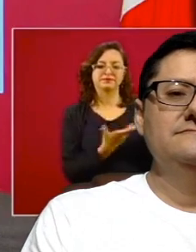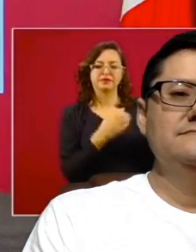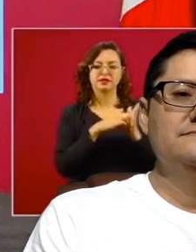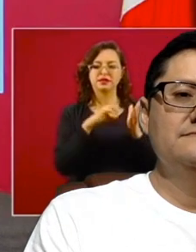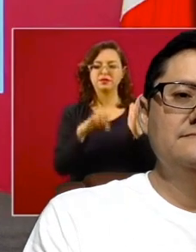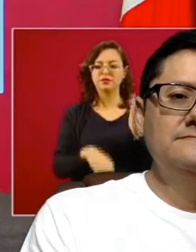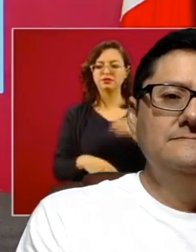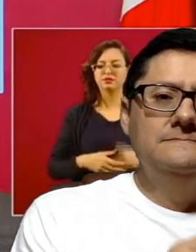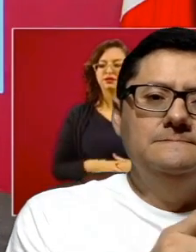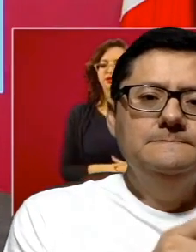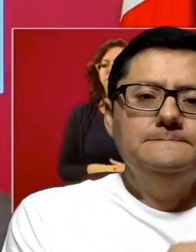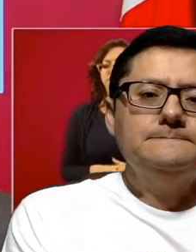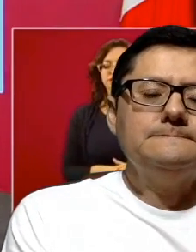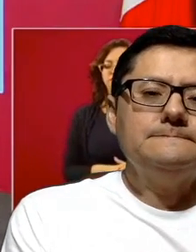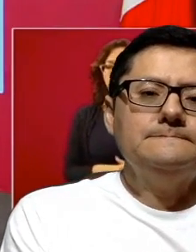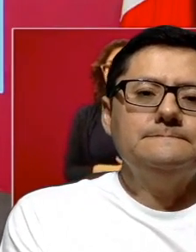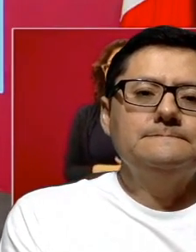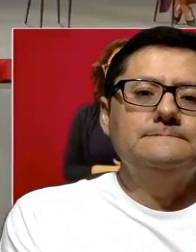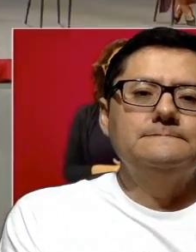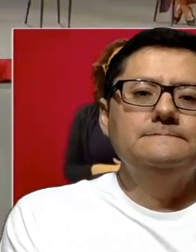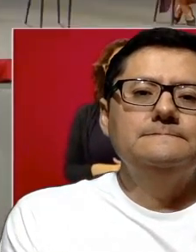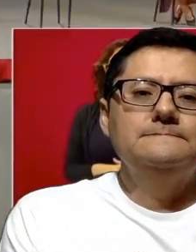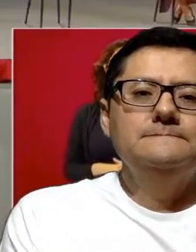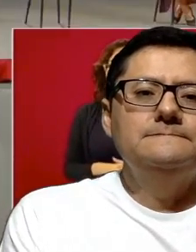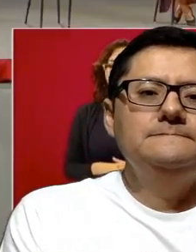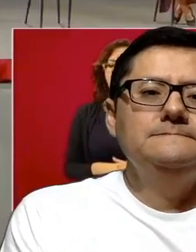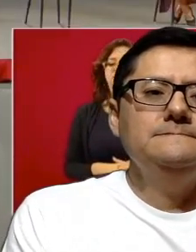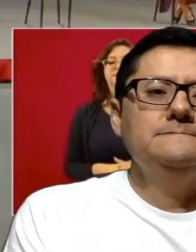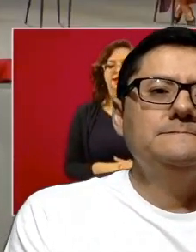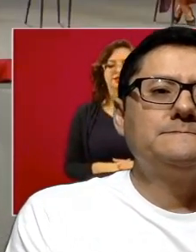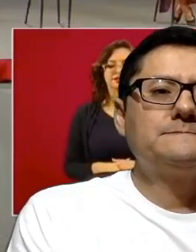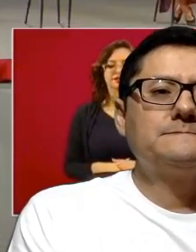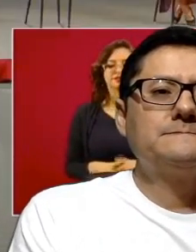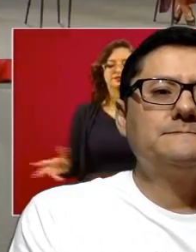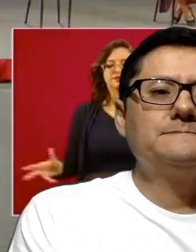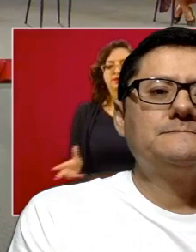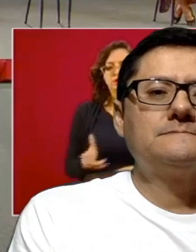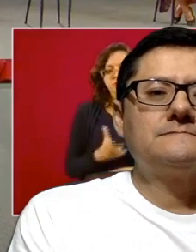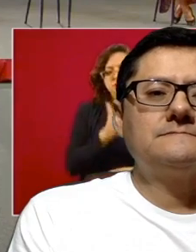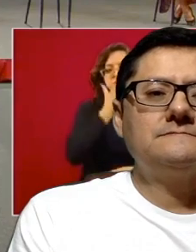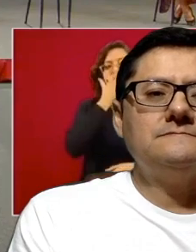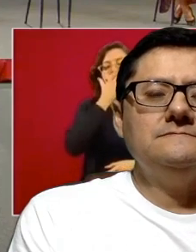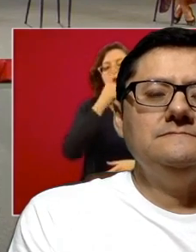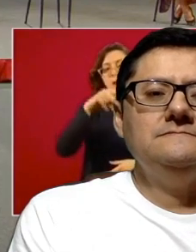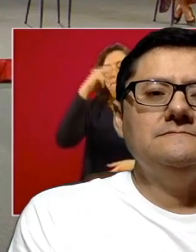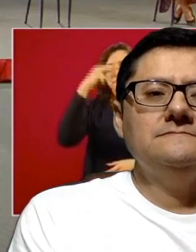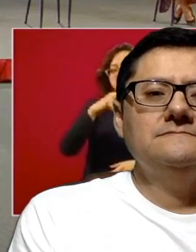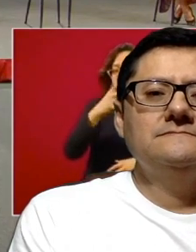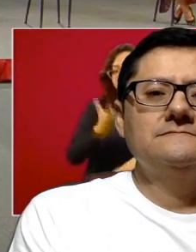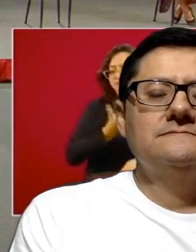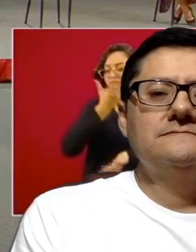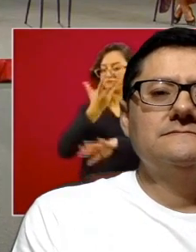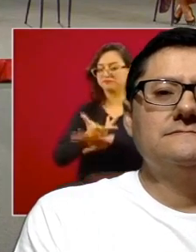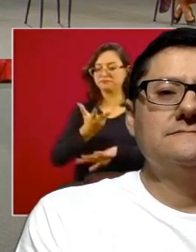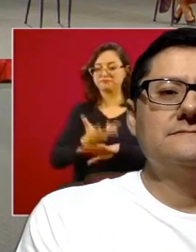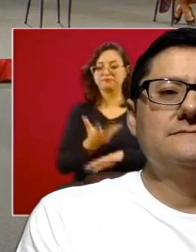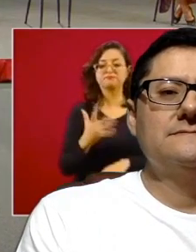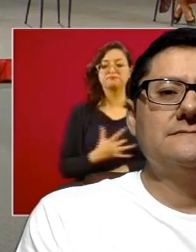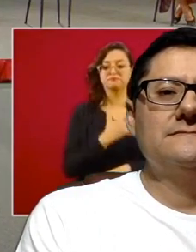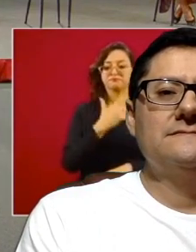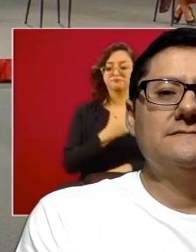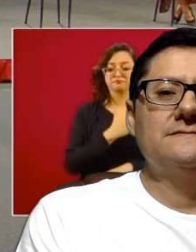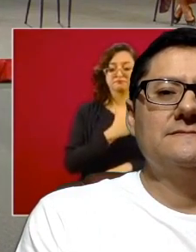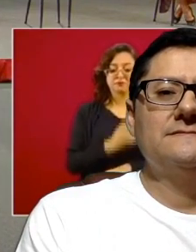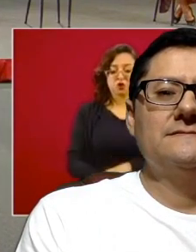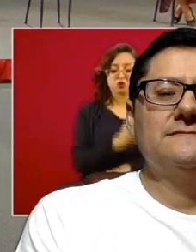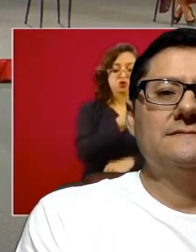el documento: con gran aprecio, México y los Estados Unidos reconocen los avances que nuestros dos